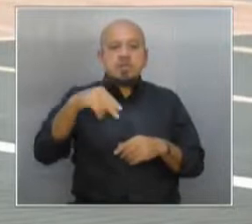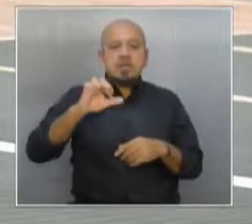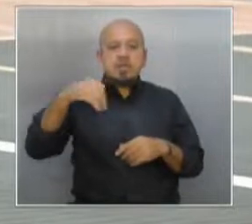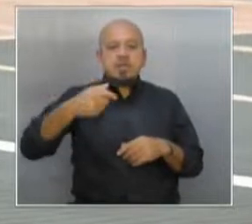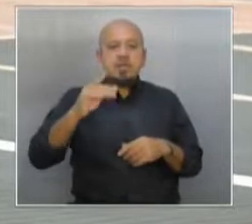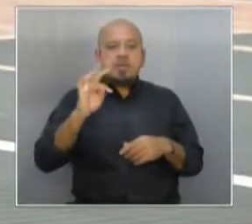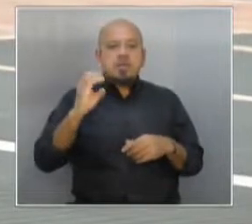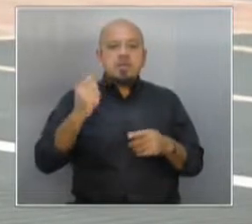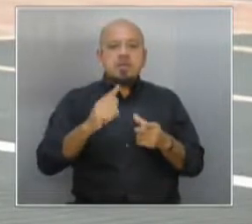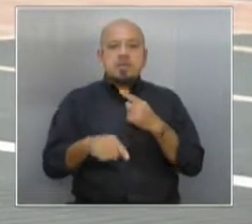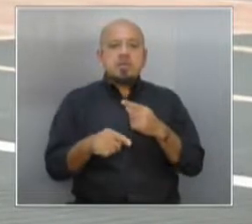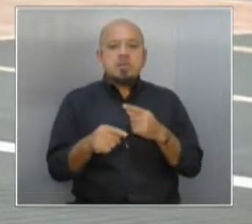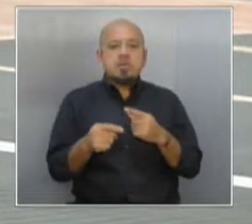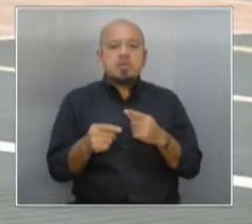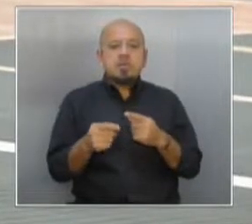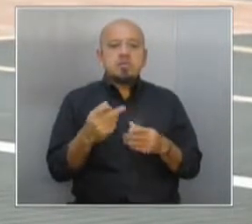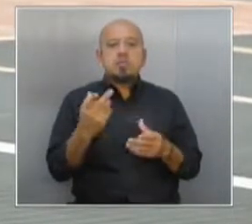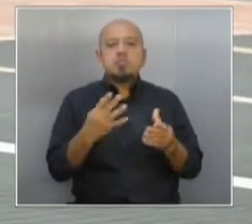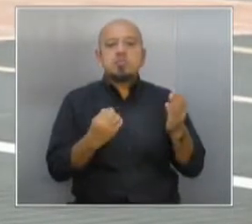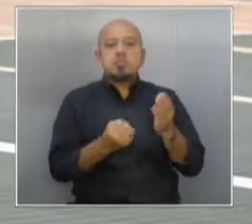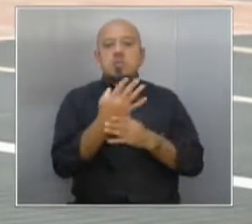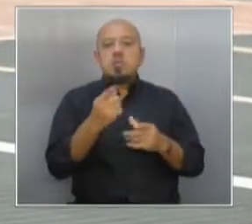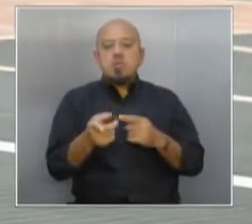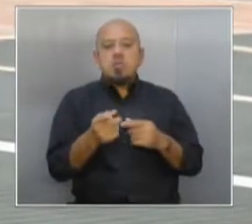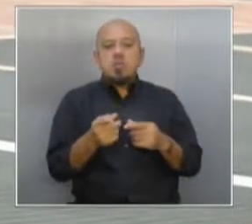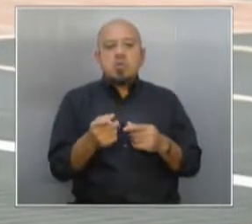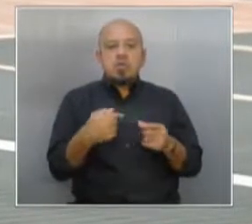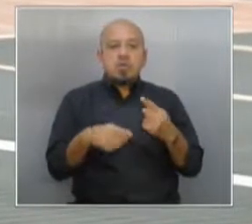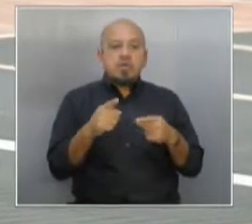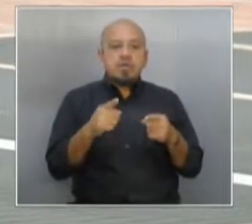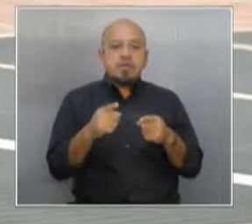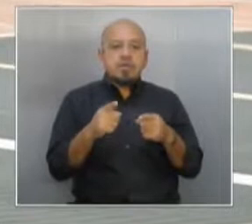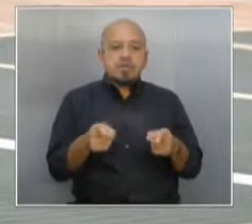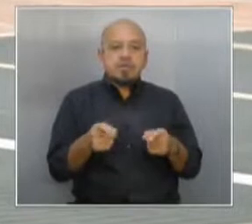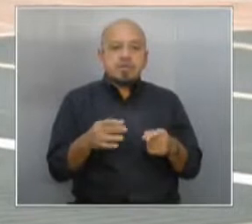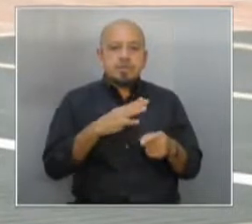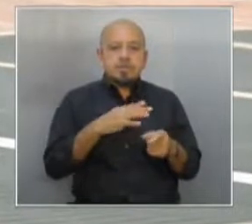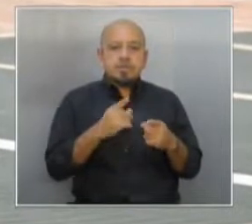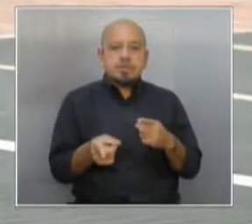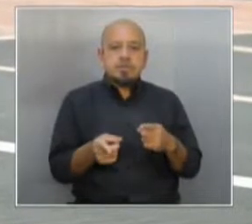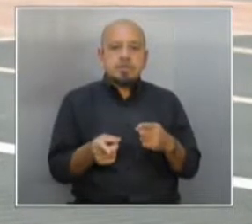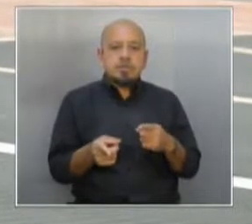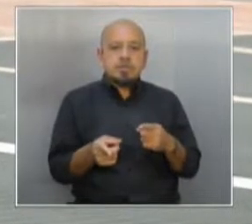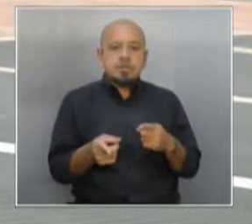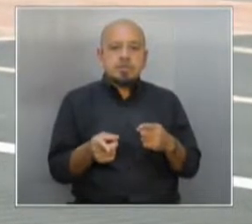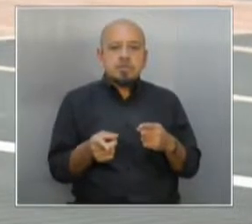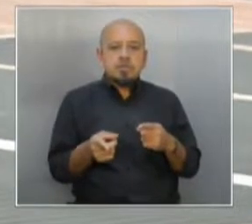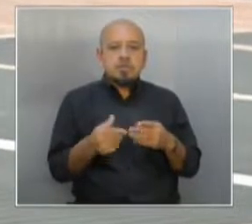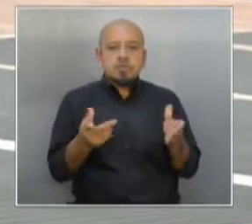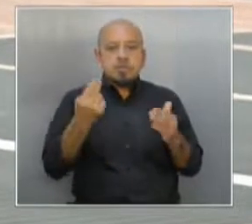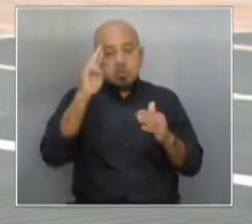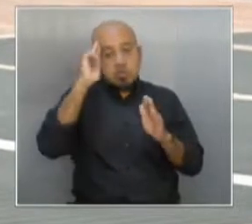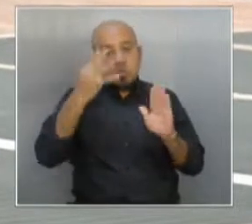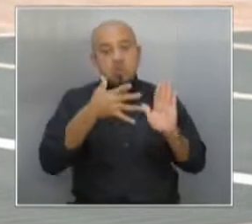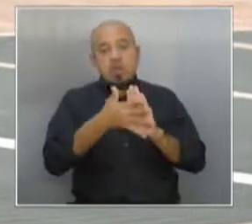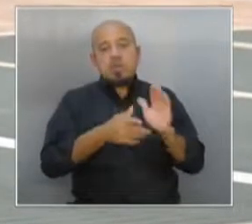de un nuevo medio periodístico, digamos, un nuevo espacio periodístico que tendremos ahora en la ciudad y en Uruguay